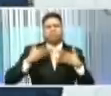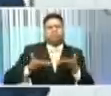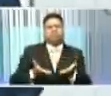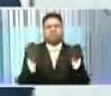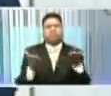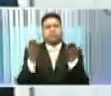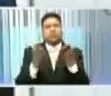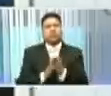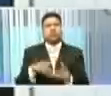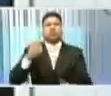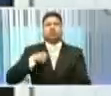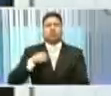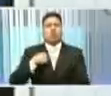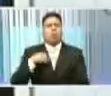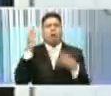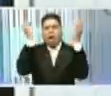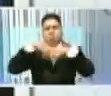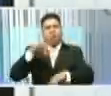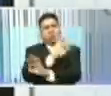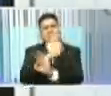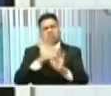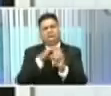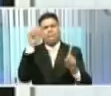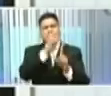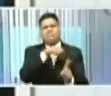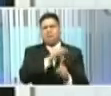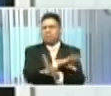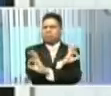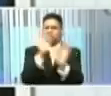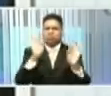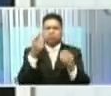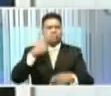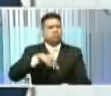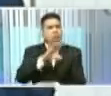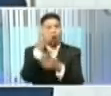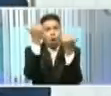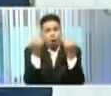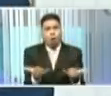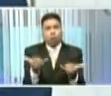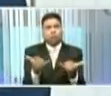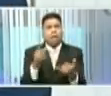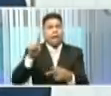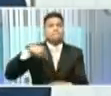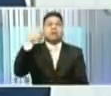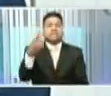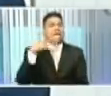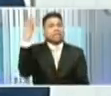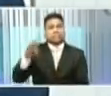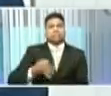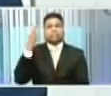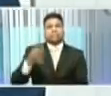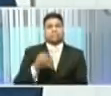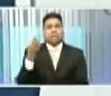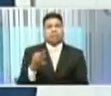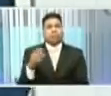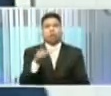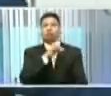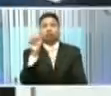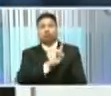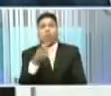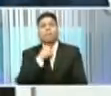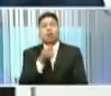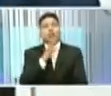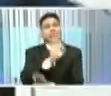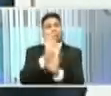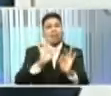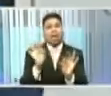Yo condeno la violencia en toda su forma. Hoy, mañana y siempre condenaré la violencia. Y